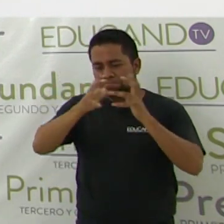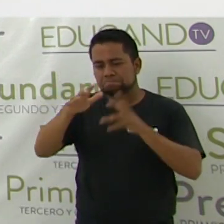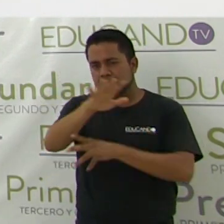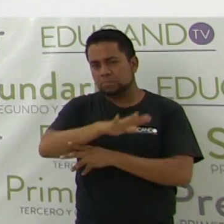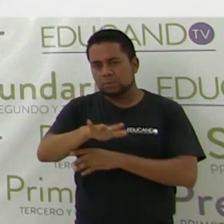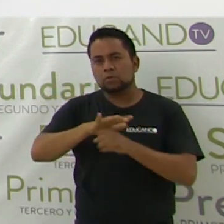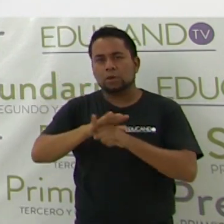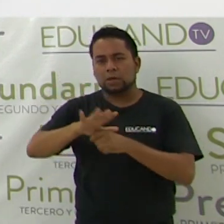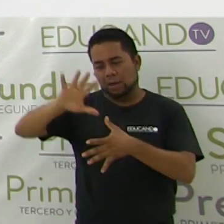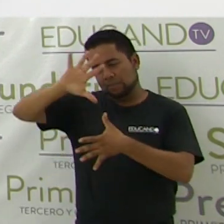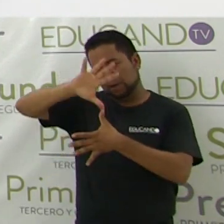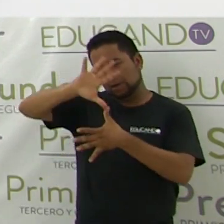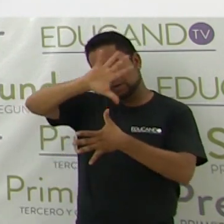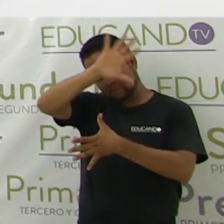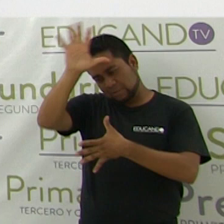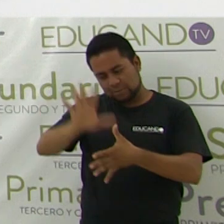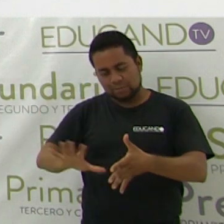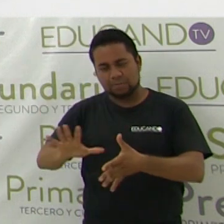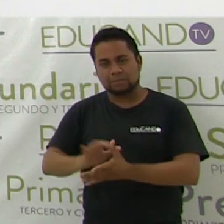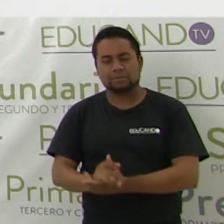Pues de las Américas.